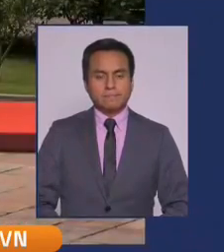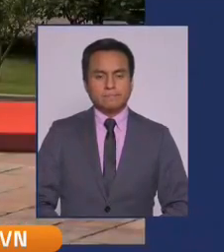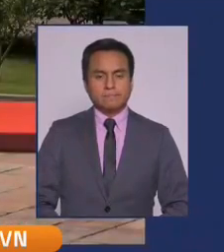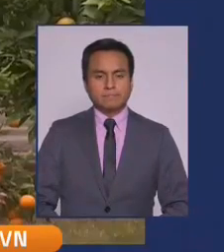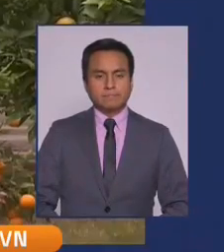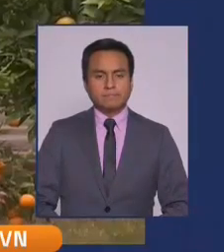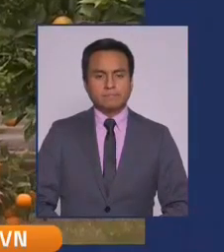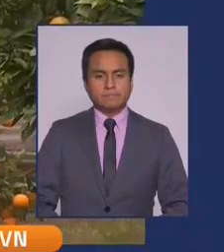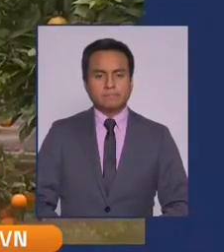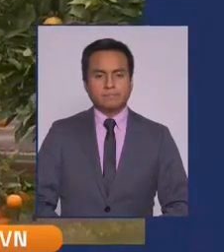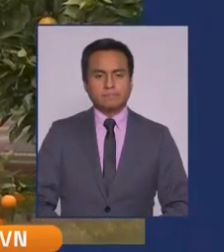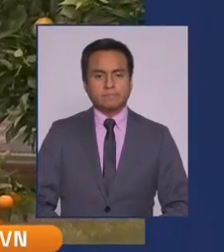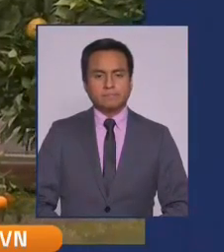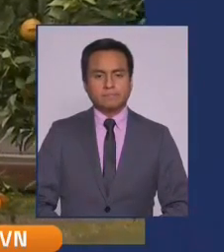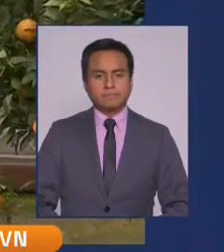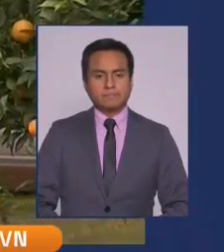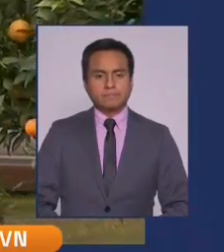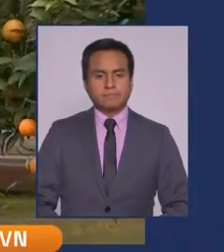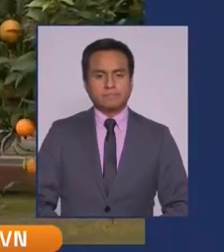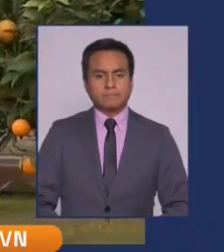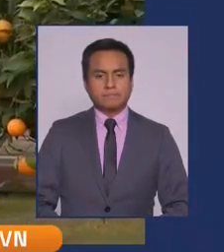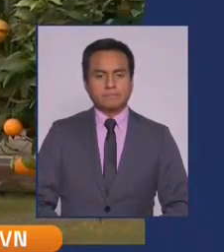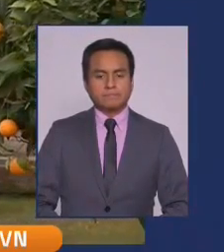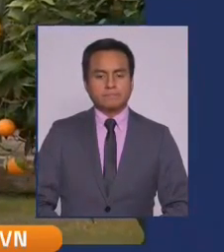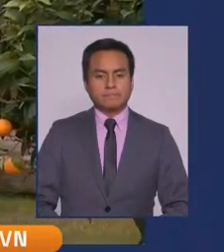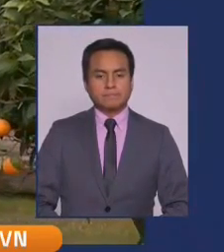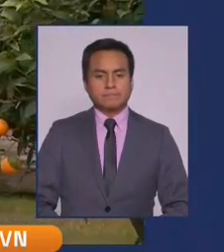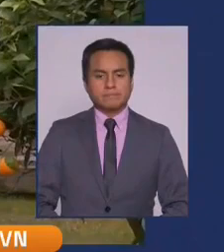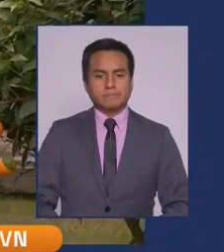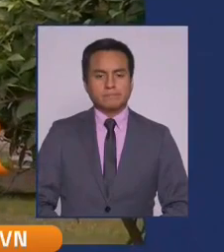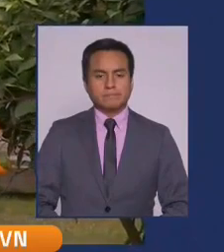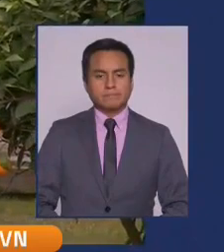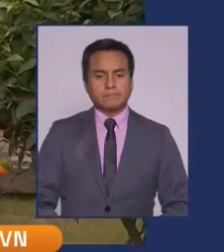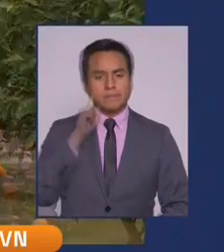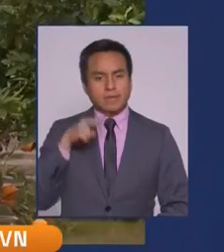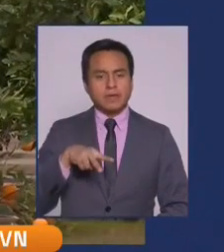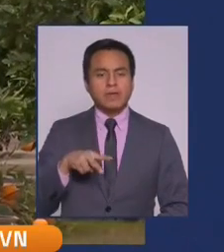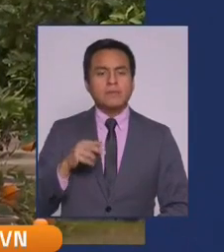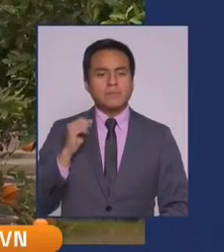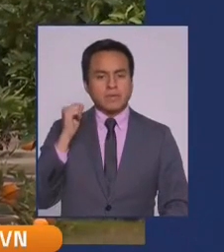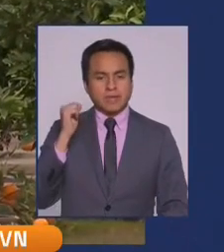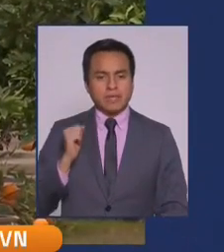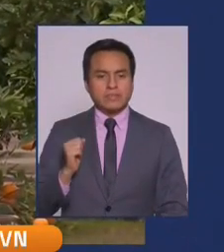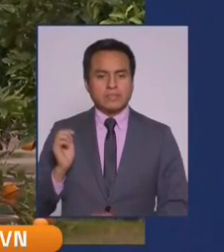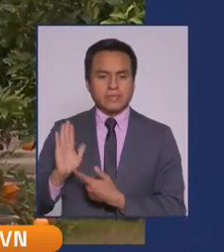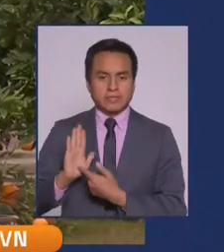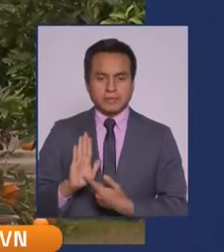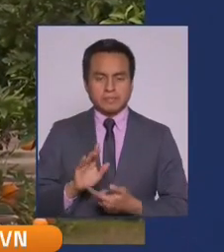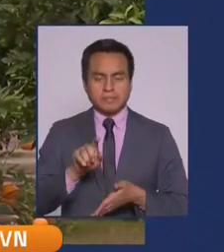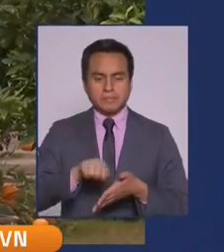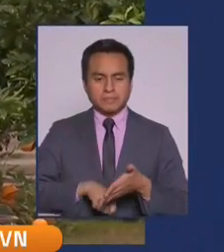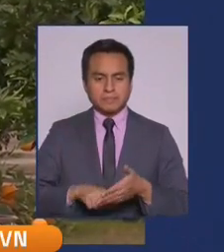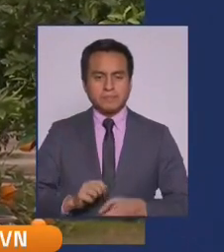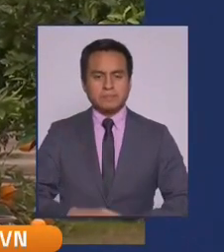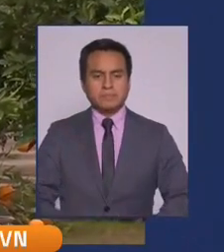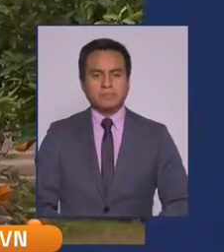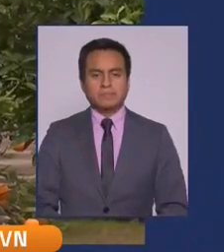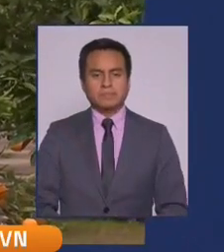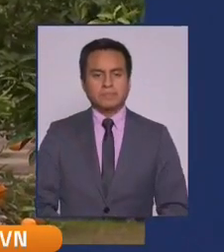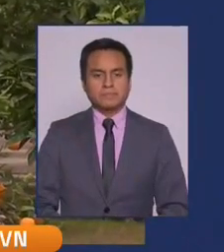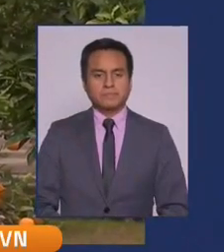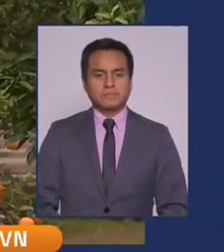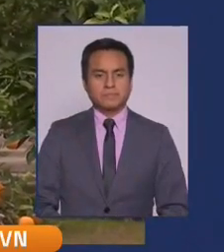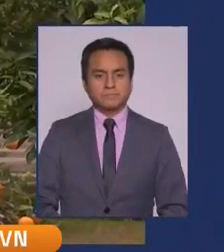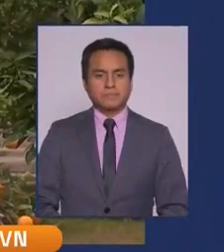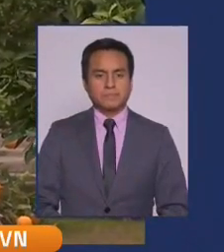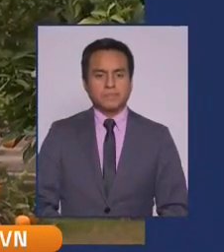es lo lógico, no es lo correcto en un sistema que quiere ser transparente. ¿Y eso es lo que nosotros valoramos? ¿Y por qué cree que el gobierno lo hizo?